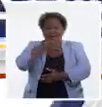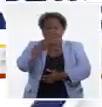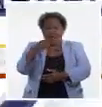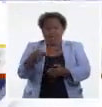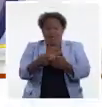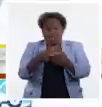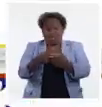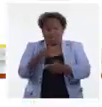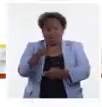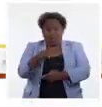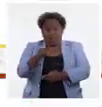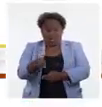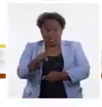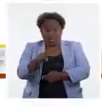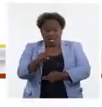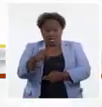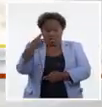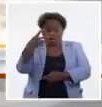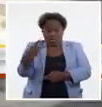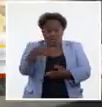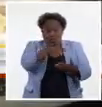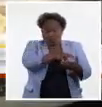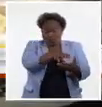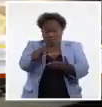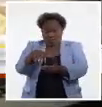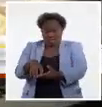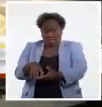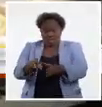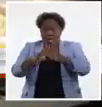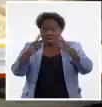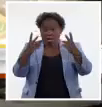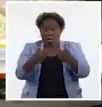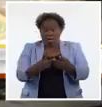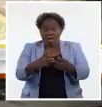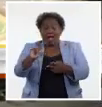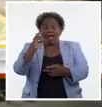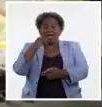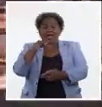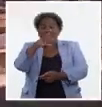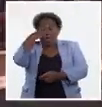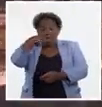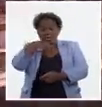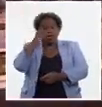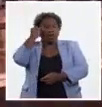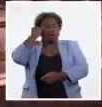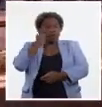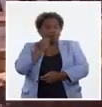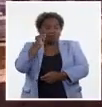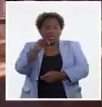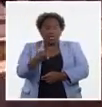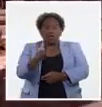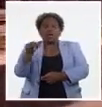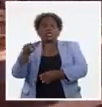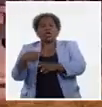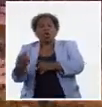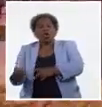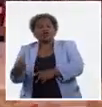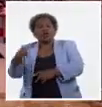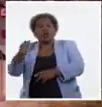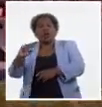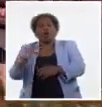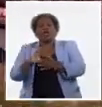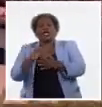evento se encuentran las dos sedes de los Juegos, el Estadio Monumental de Caracas Simón Bolívar en La Rinconada y el Estadio Jorge Luis García